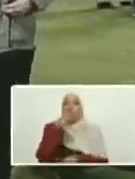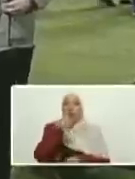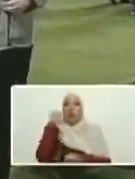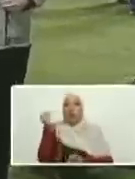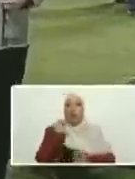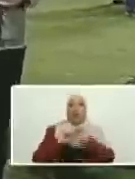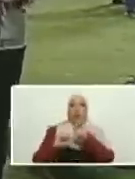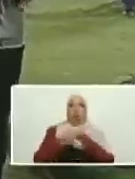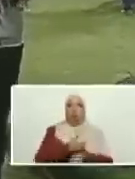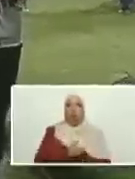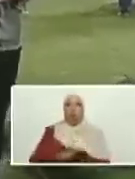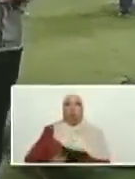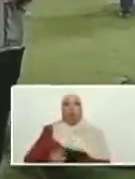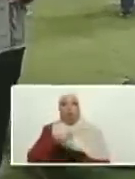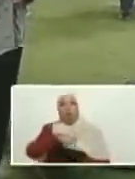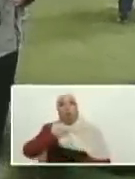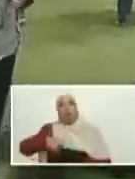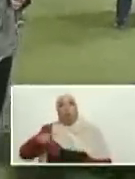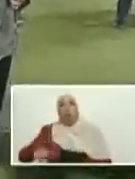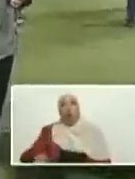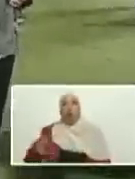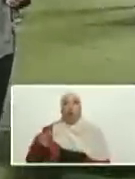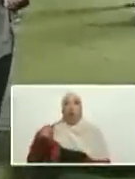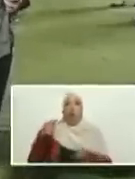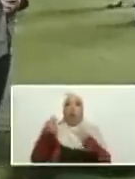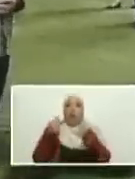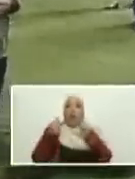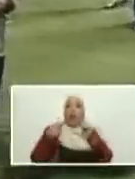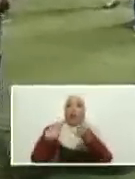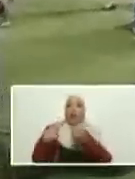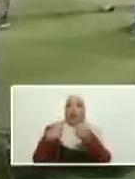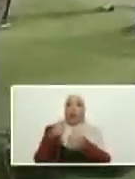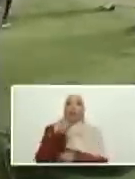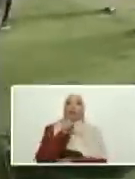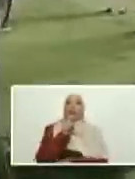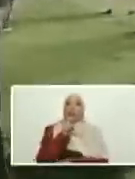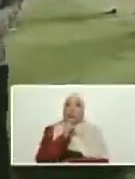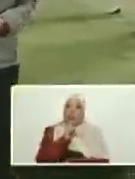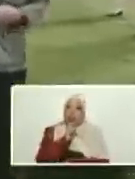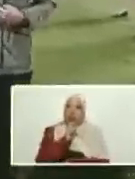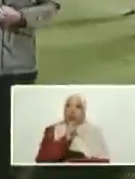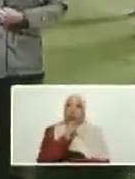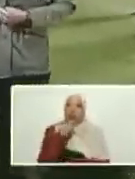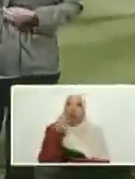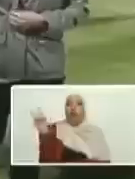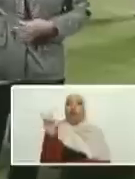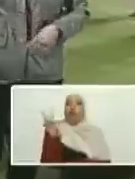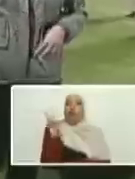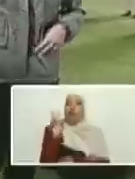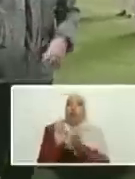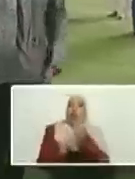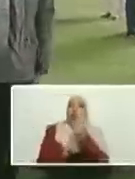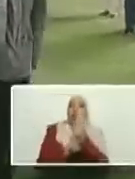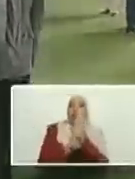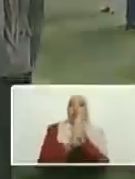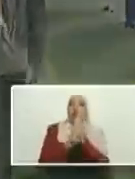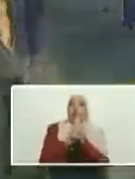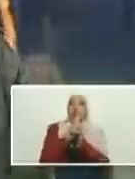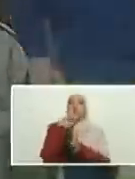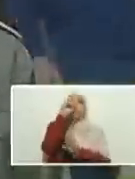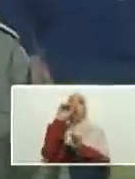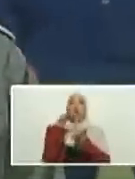las perturbaciones económicas. Venezuela va a salir adelante y se va a recuperar de